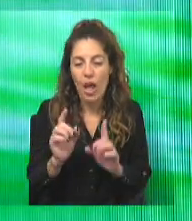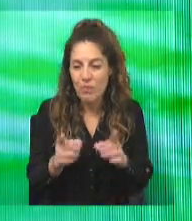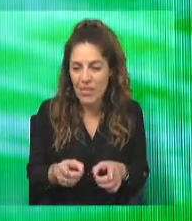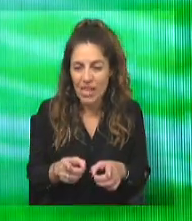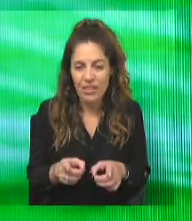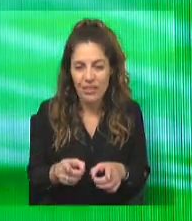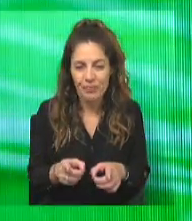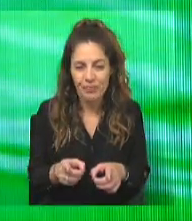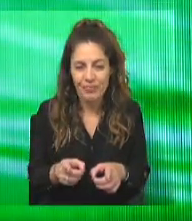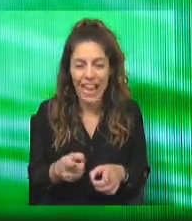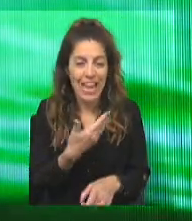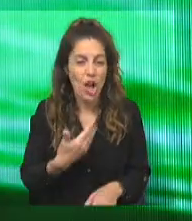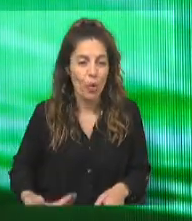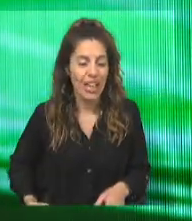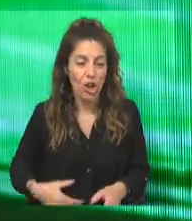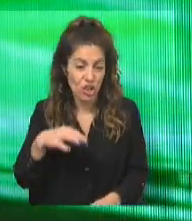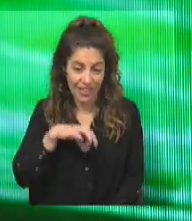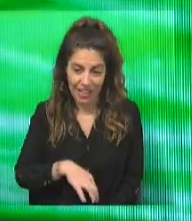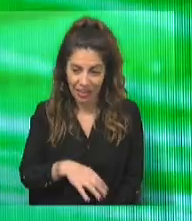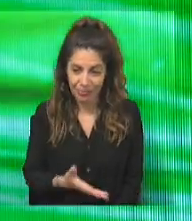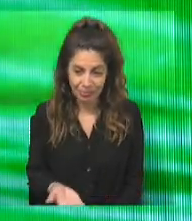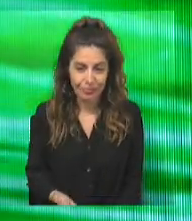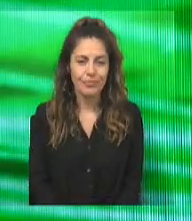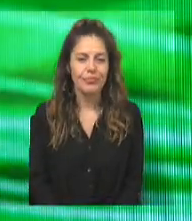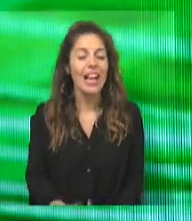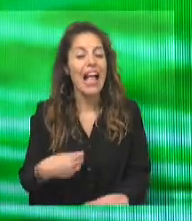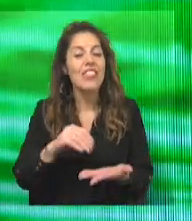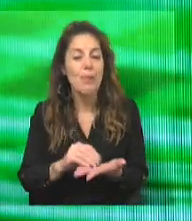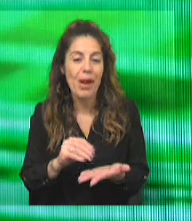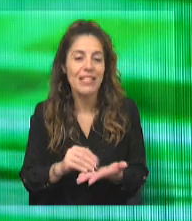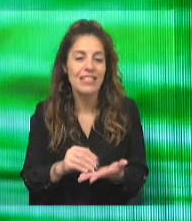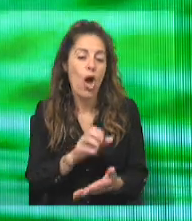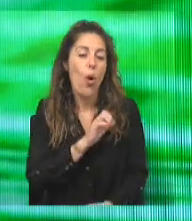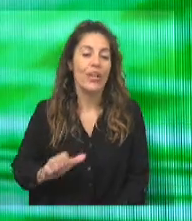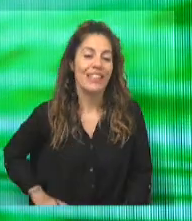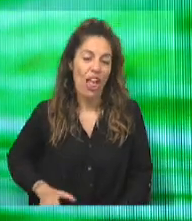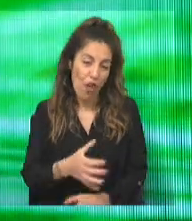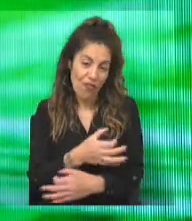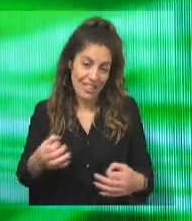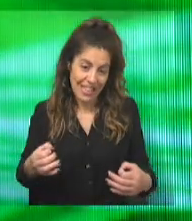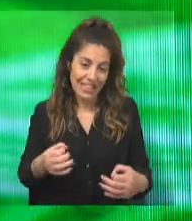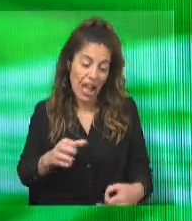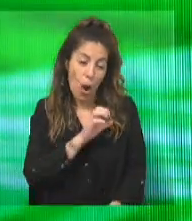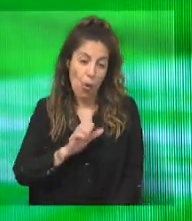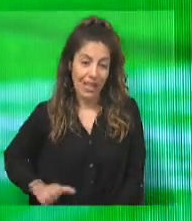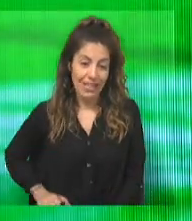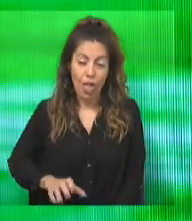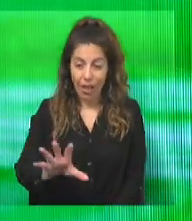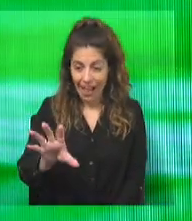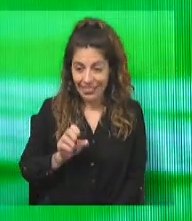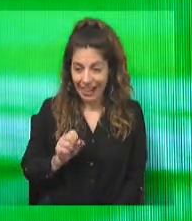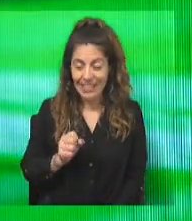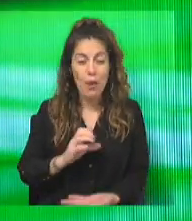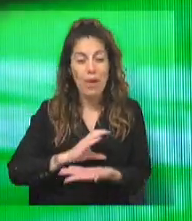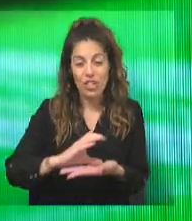el en el gobierno central Eh y además un estado eficiente es un estado que atrae inversiones que